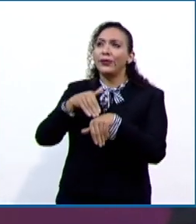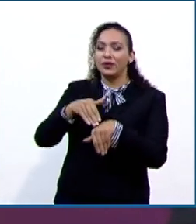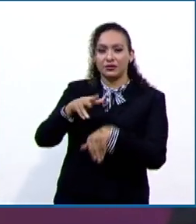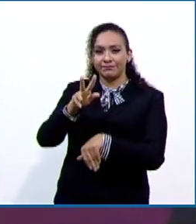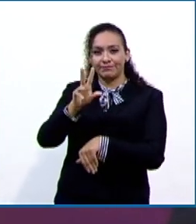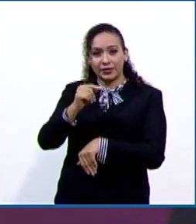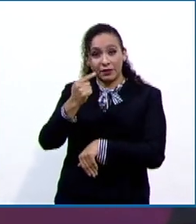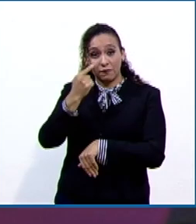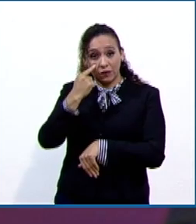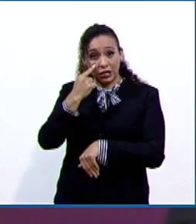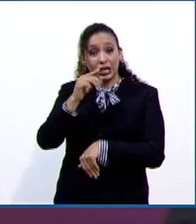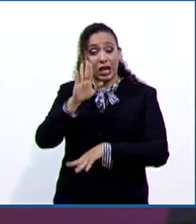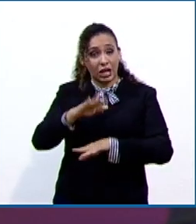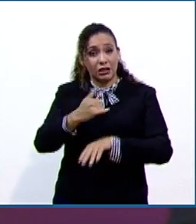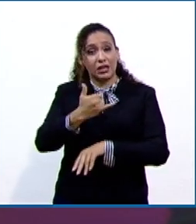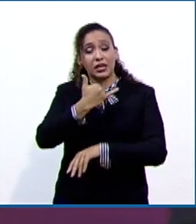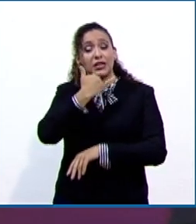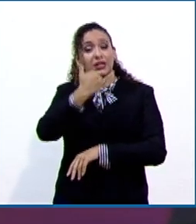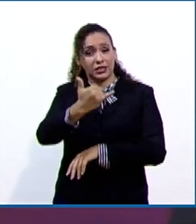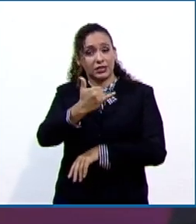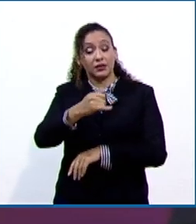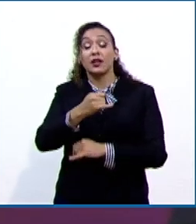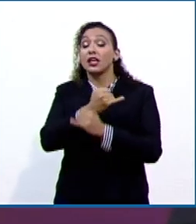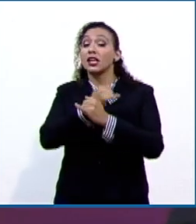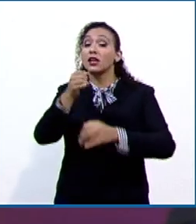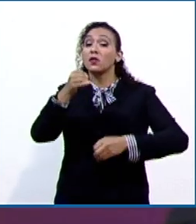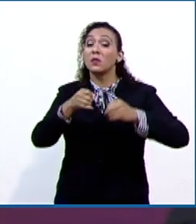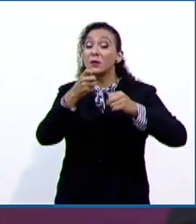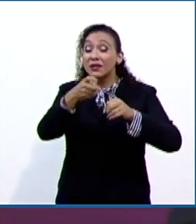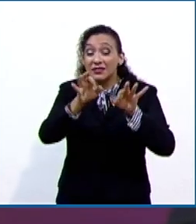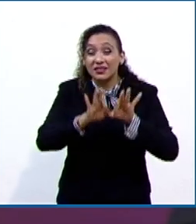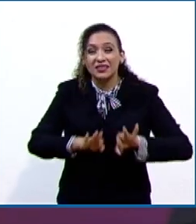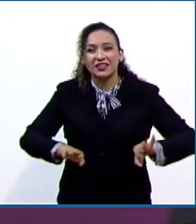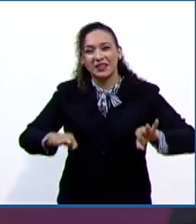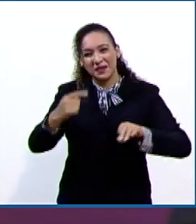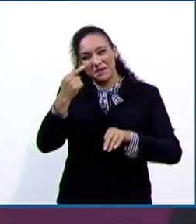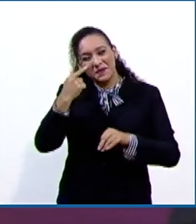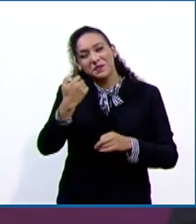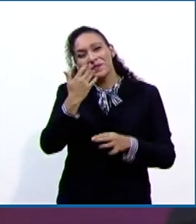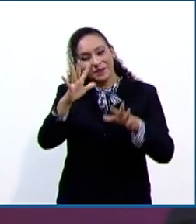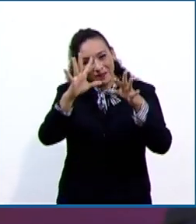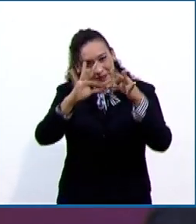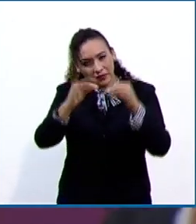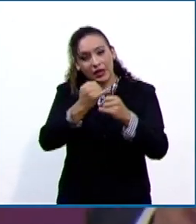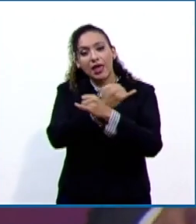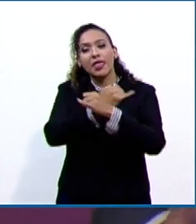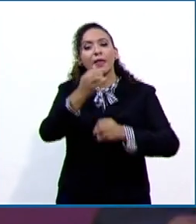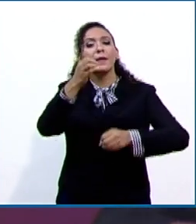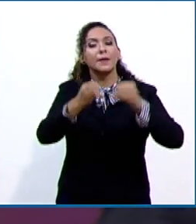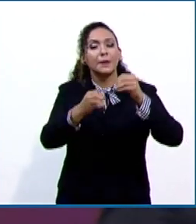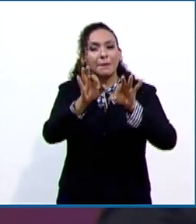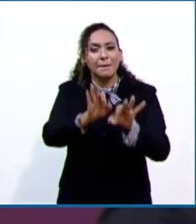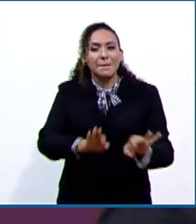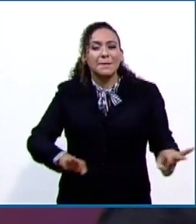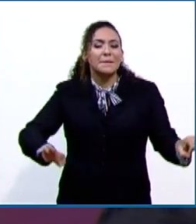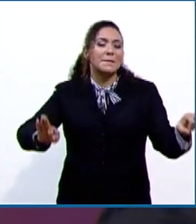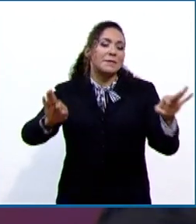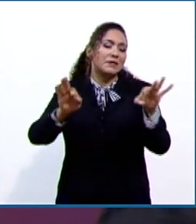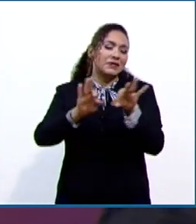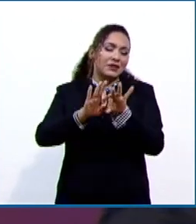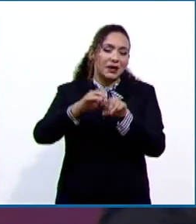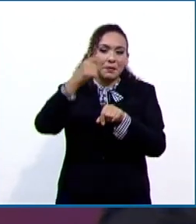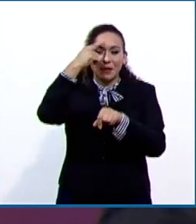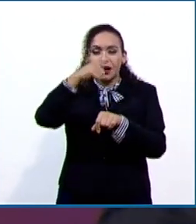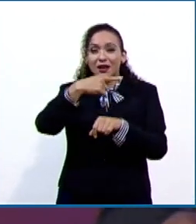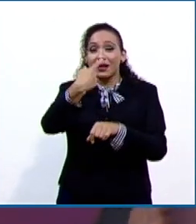resulte ahogado. La independencia judicial, señoras y señores, entonces resulta la